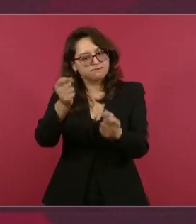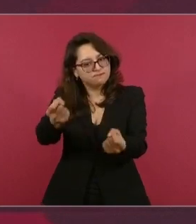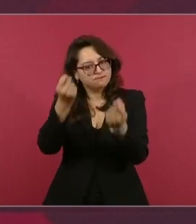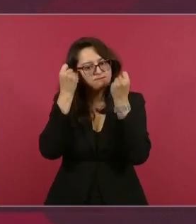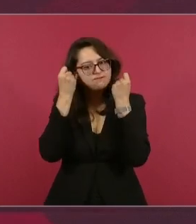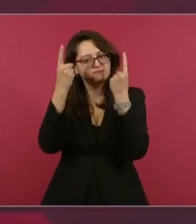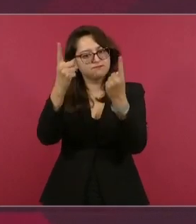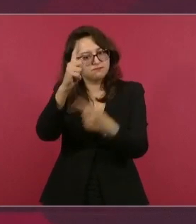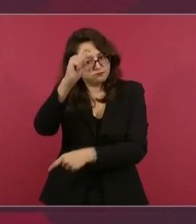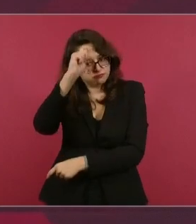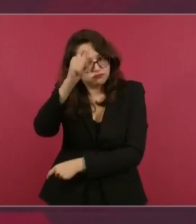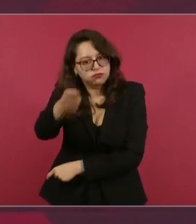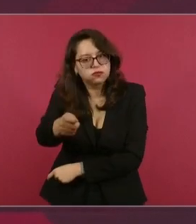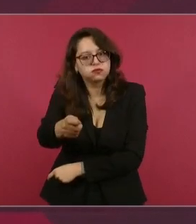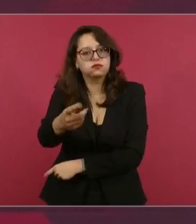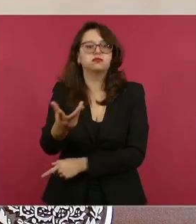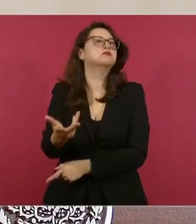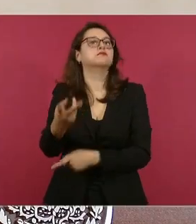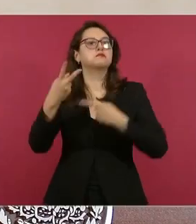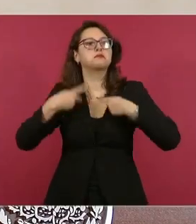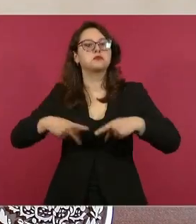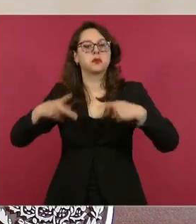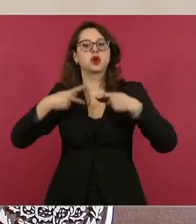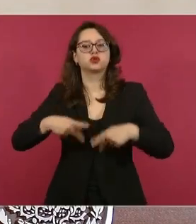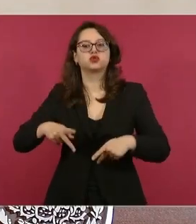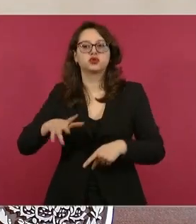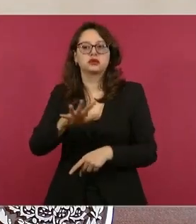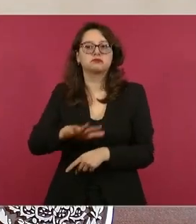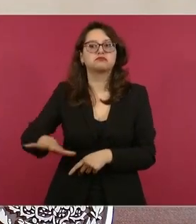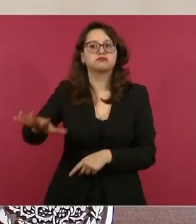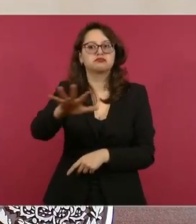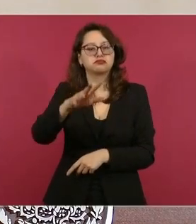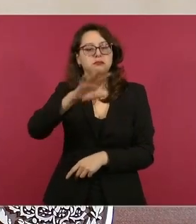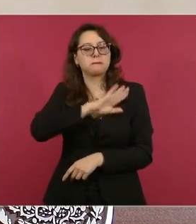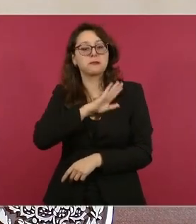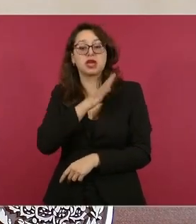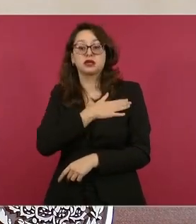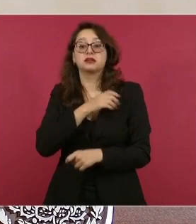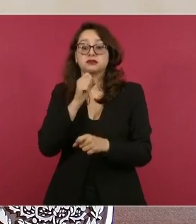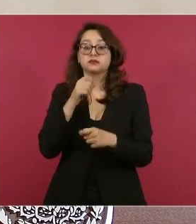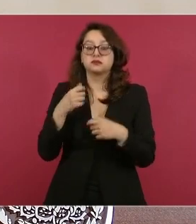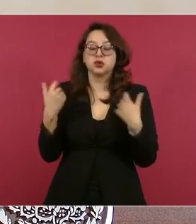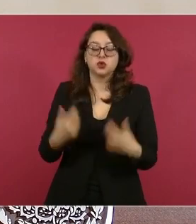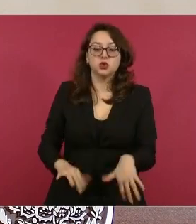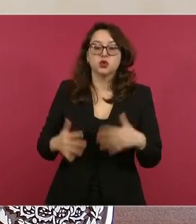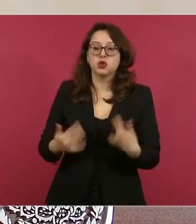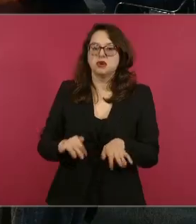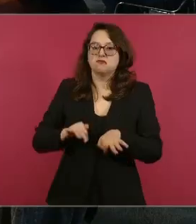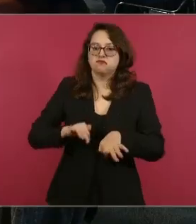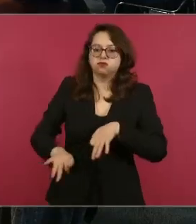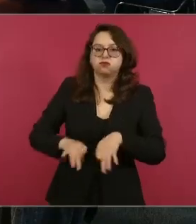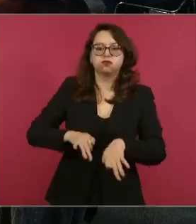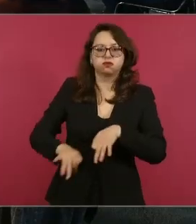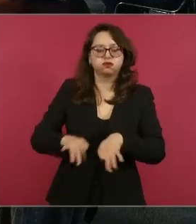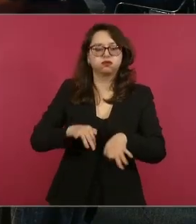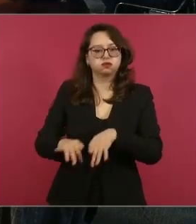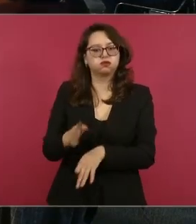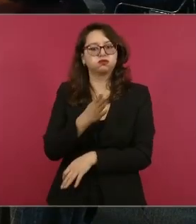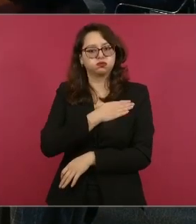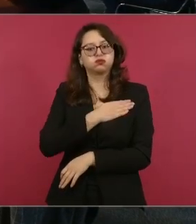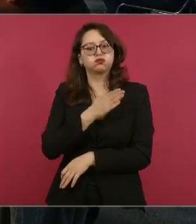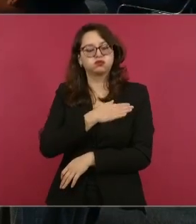admiración, que es un pueblo muy sufrido, muy trabajador,